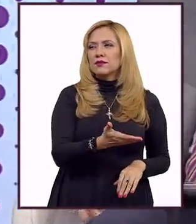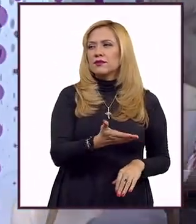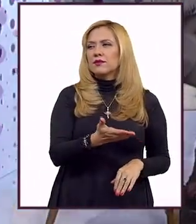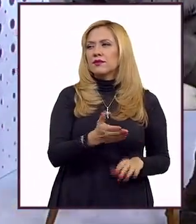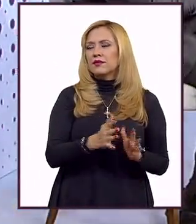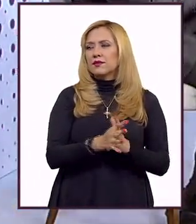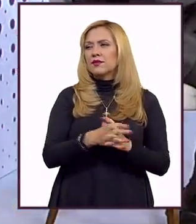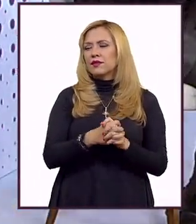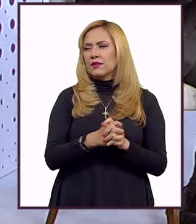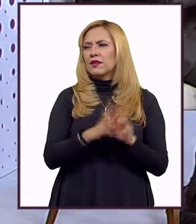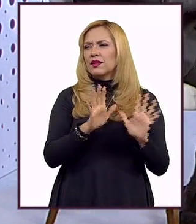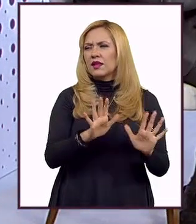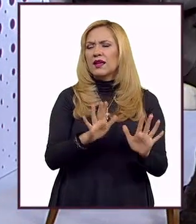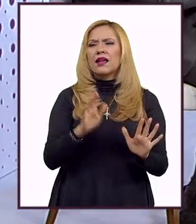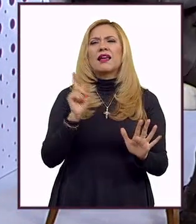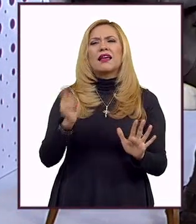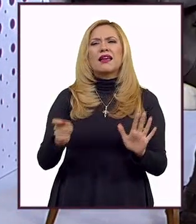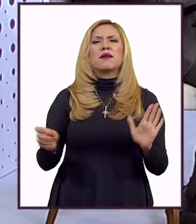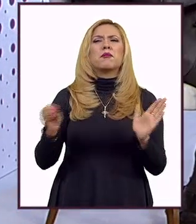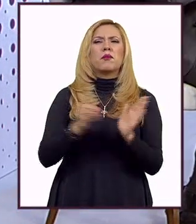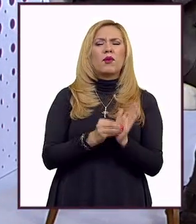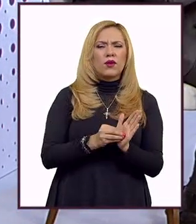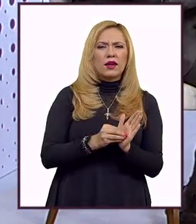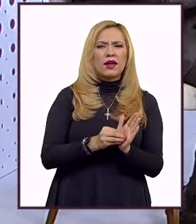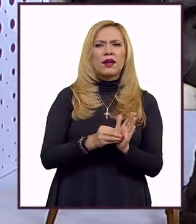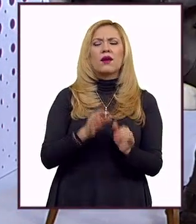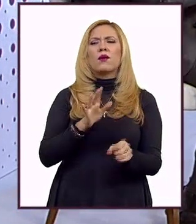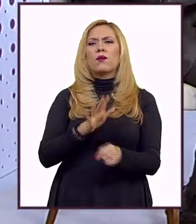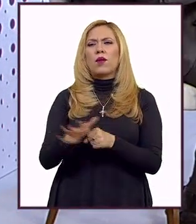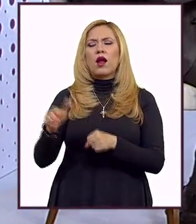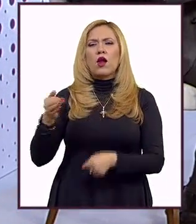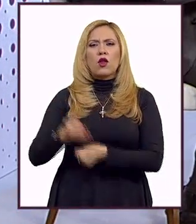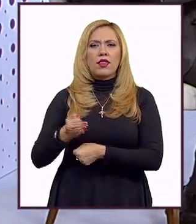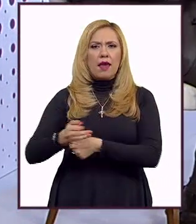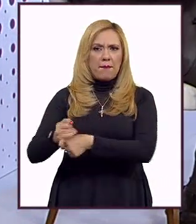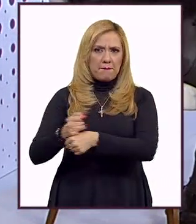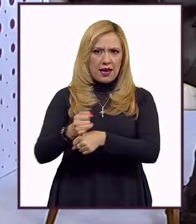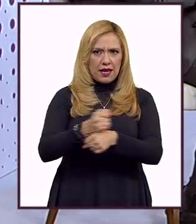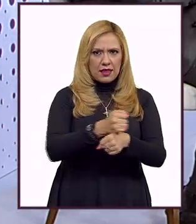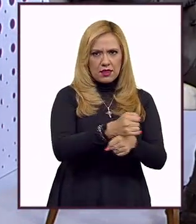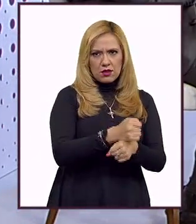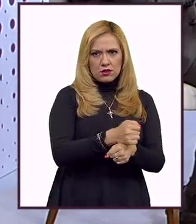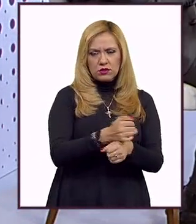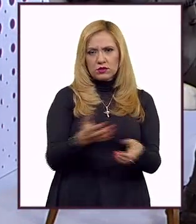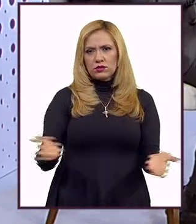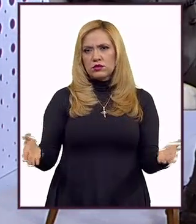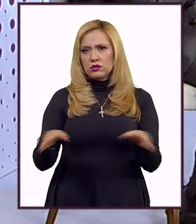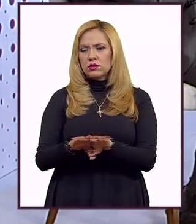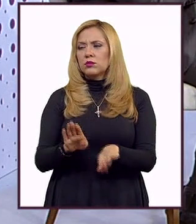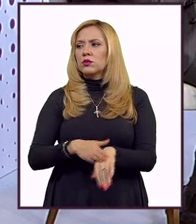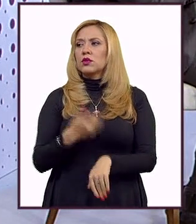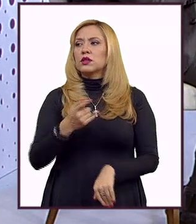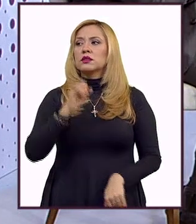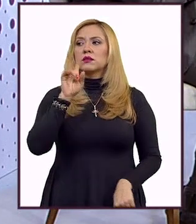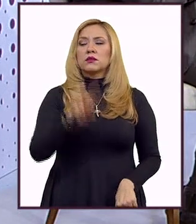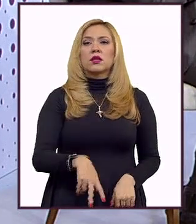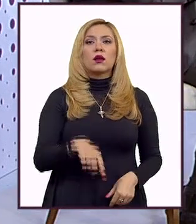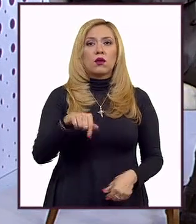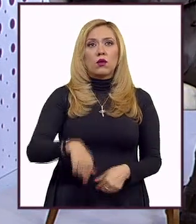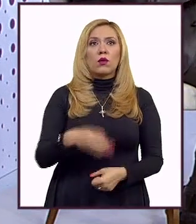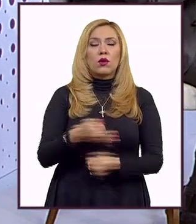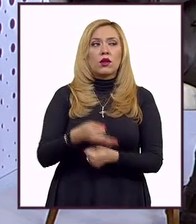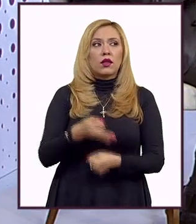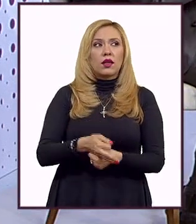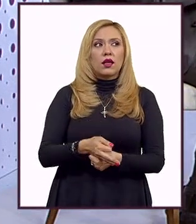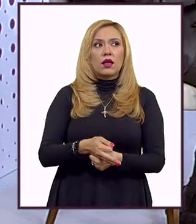Sí. La pregunta sería, ¿quién aplica el protocolo y qué peritos tenemos hoy? Para cerrar un poco y continuar ahorita el debate, porque realmente hoy se está